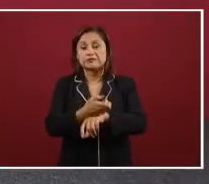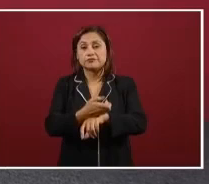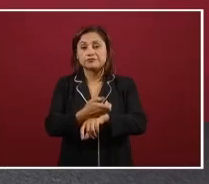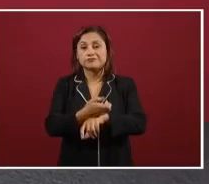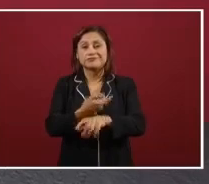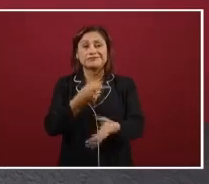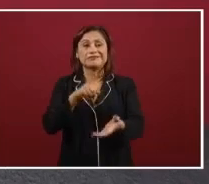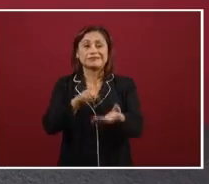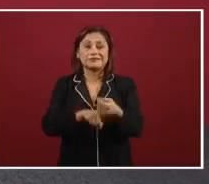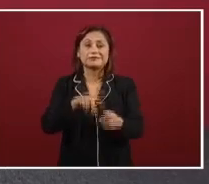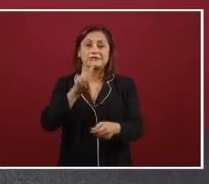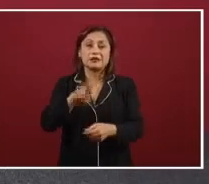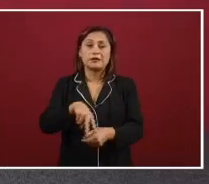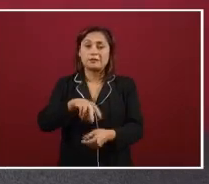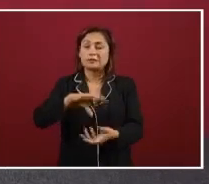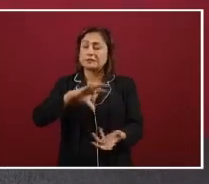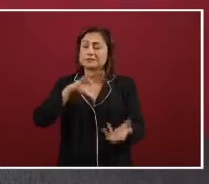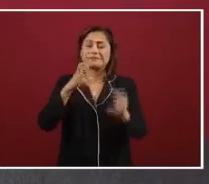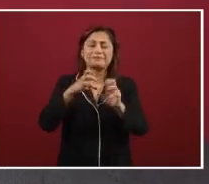de mucha violencia,